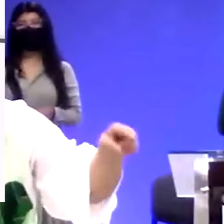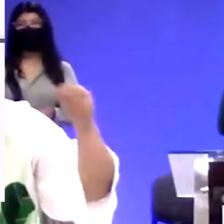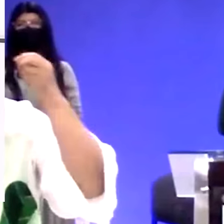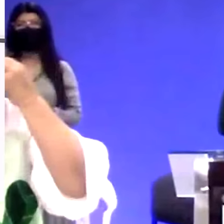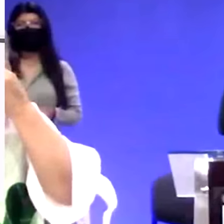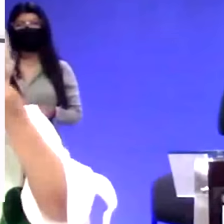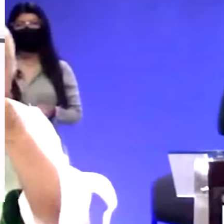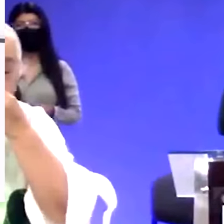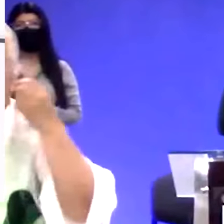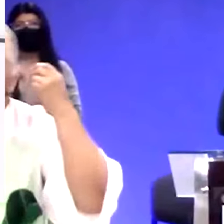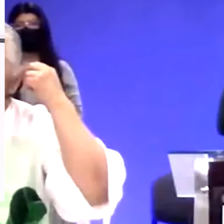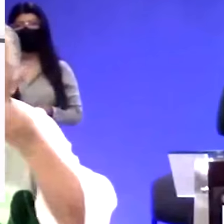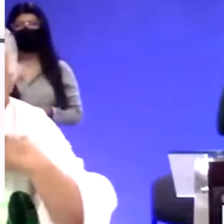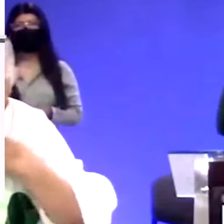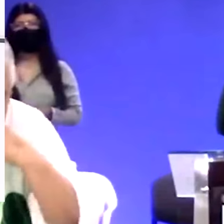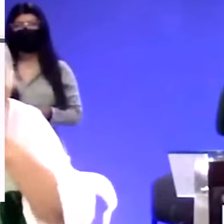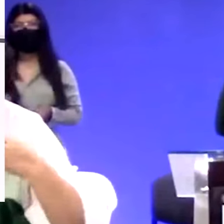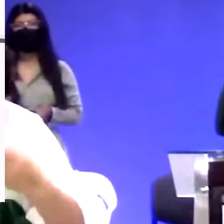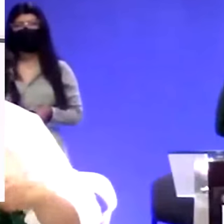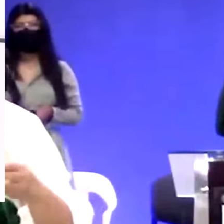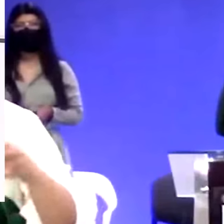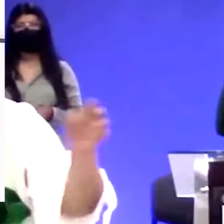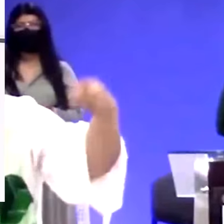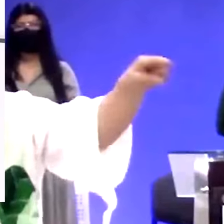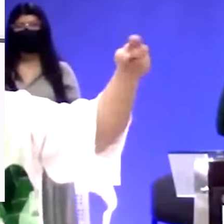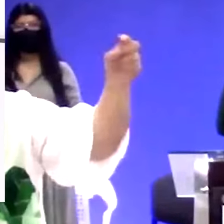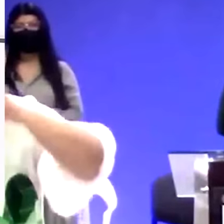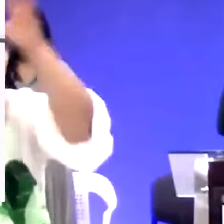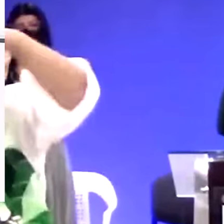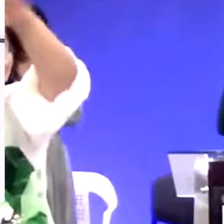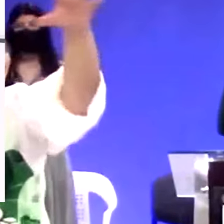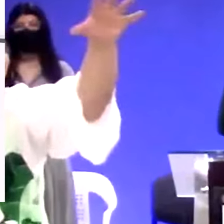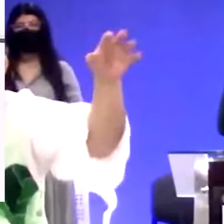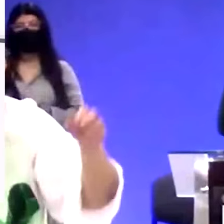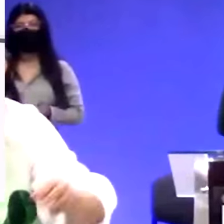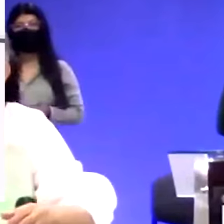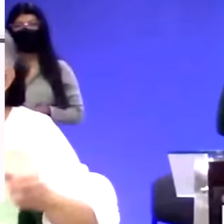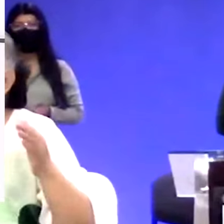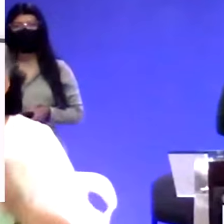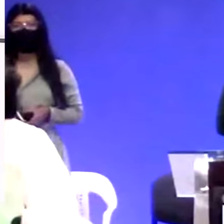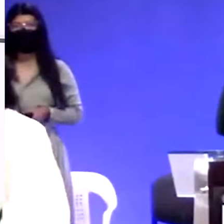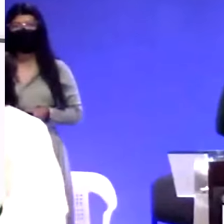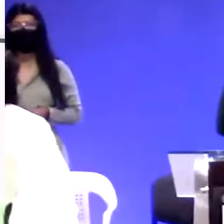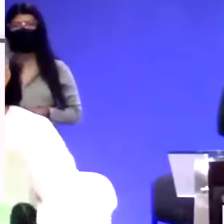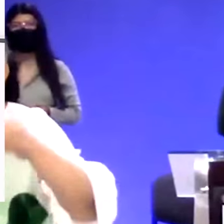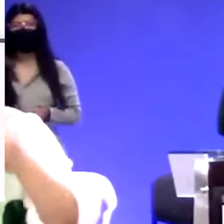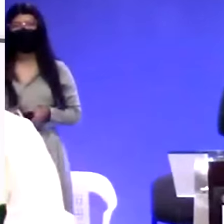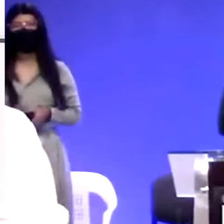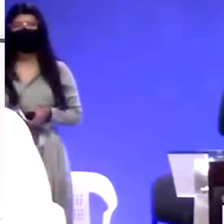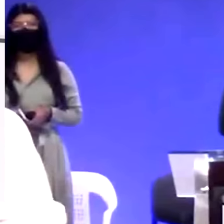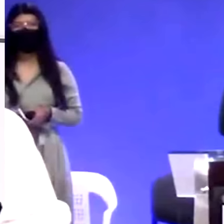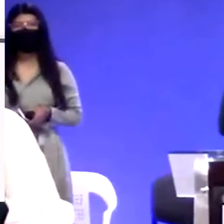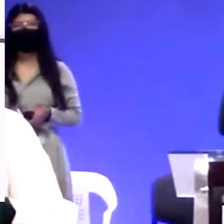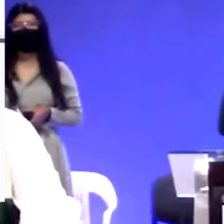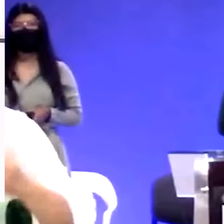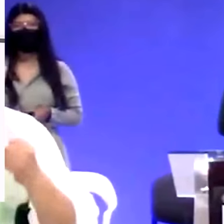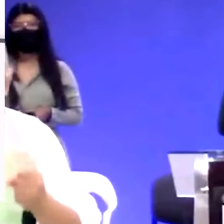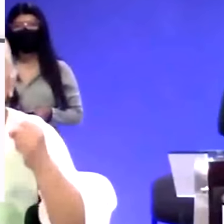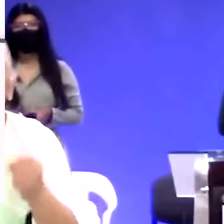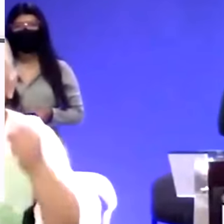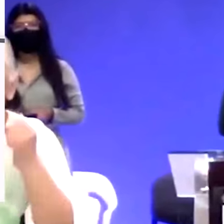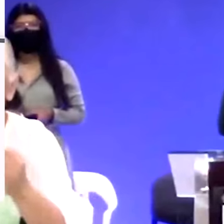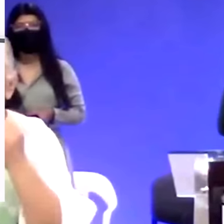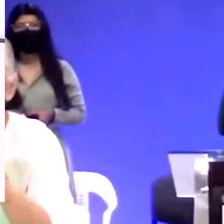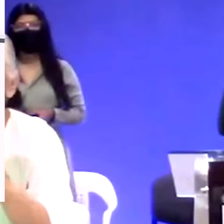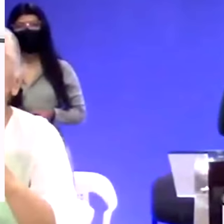Es importante cómo el Señor nos ha hablado en este momento. Dios te ha dicho cómo cambiar lo malo que hay en nosotros. Hay cosas que nos cuesta cambiar, hay